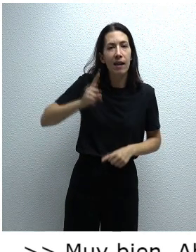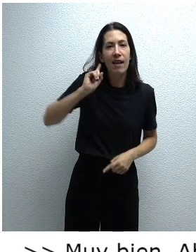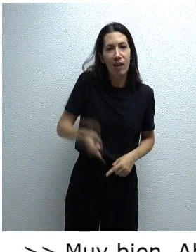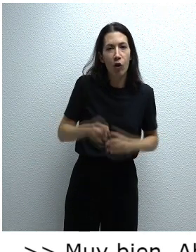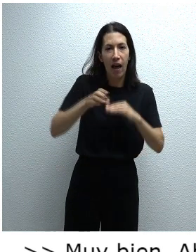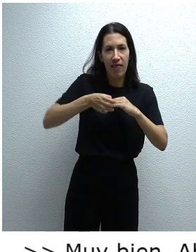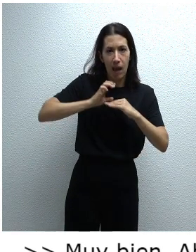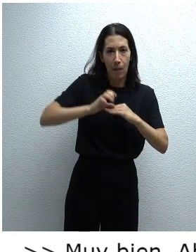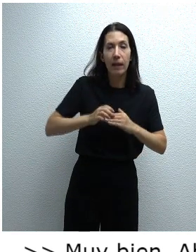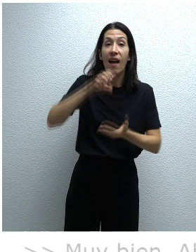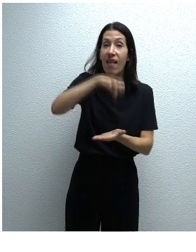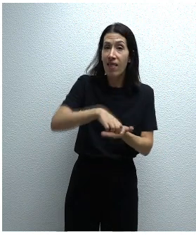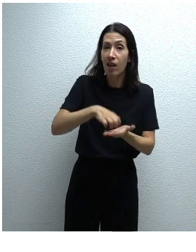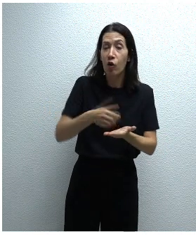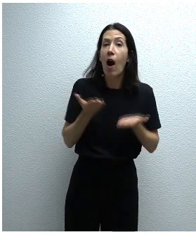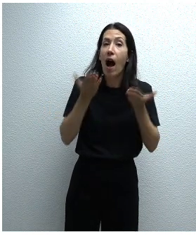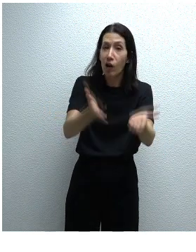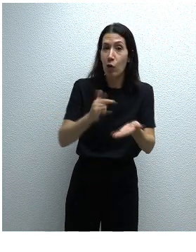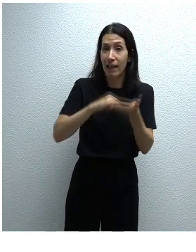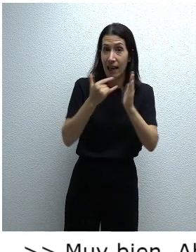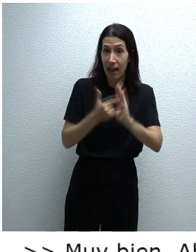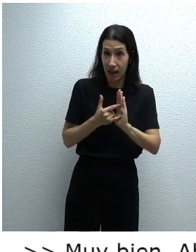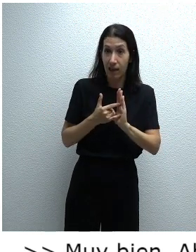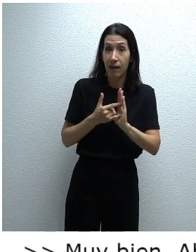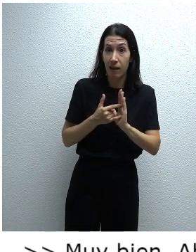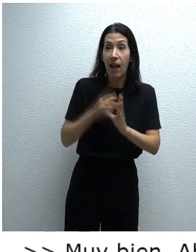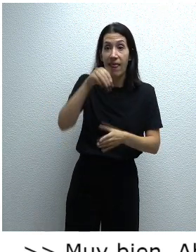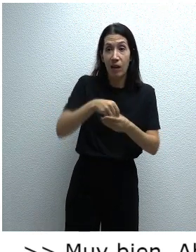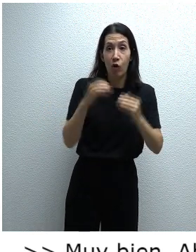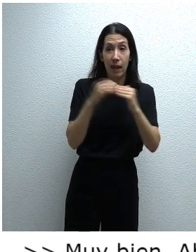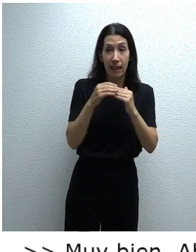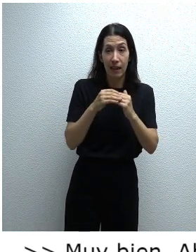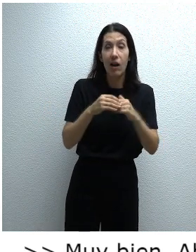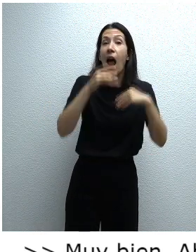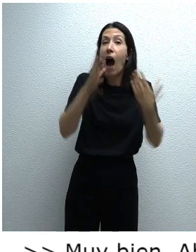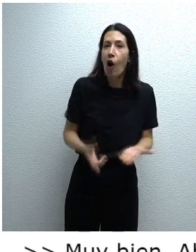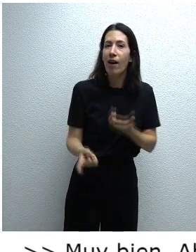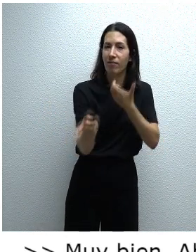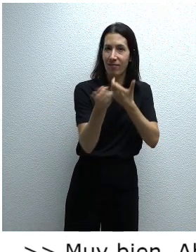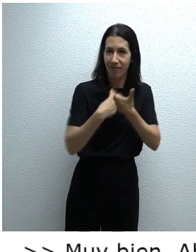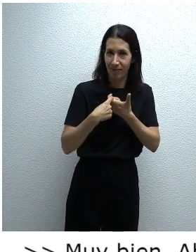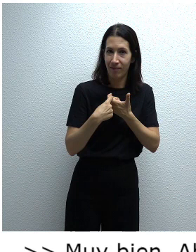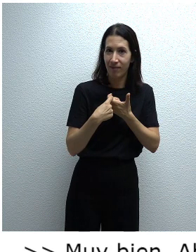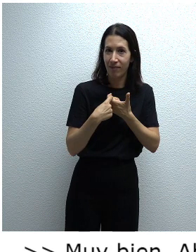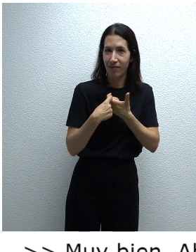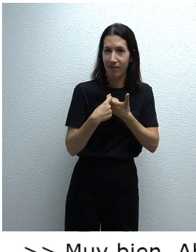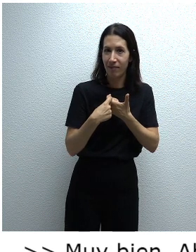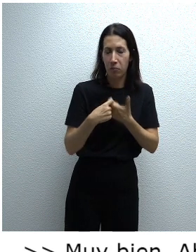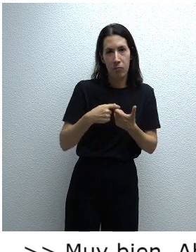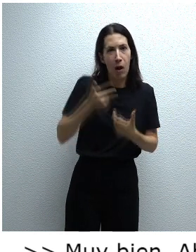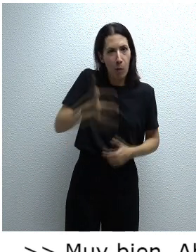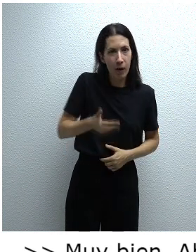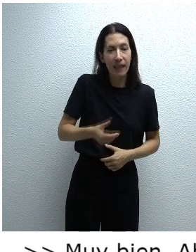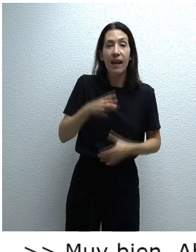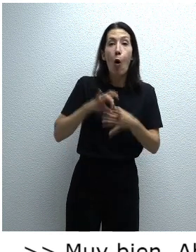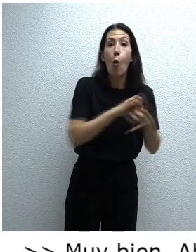del Centro de Ayudas Técnicas del Inserso, ahora es miembro prominente de la